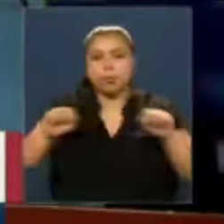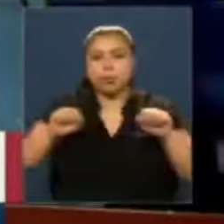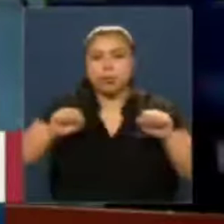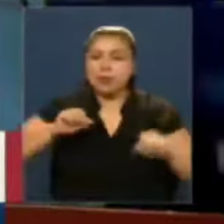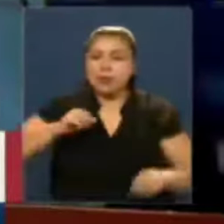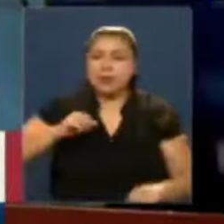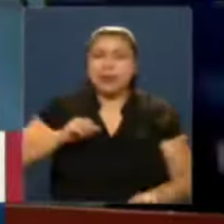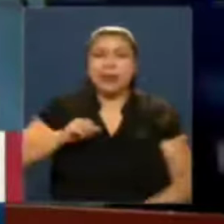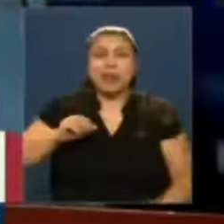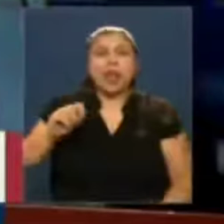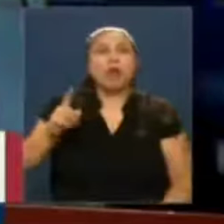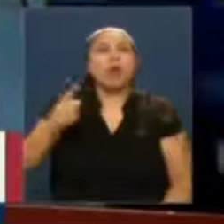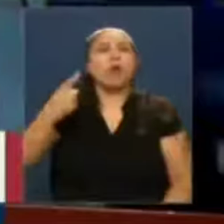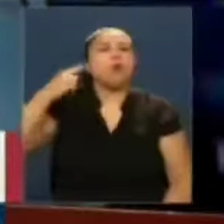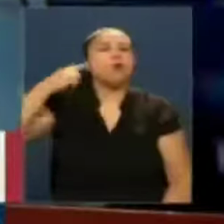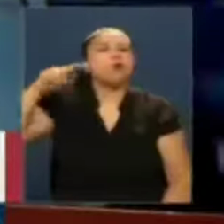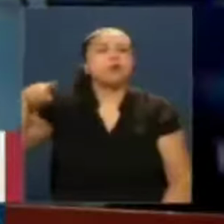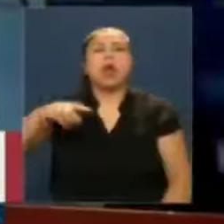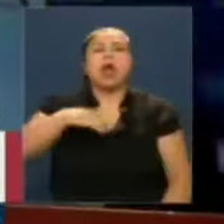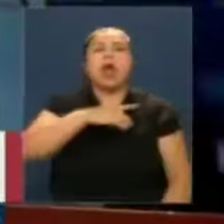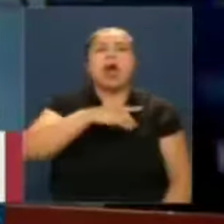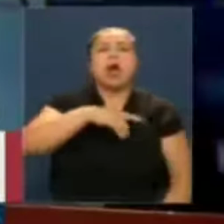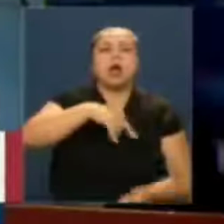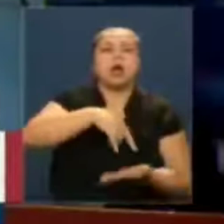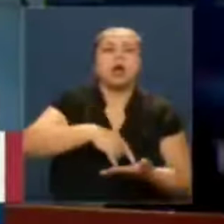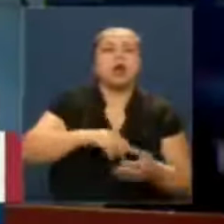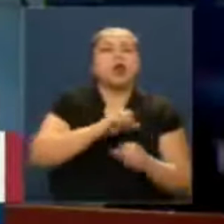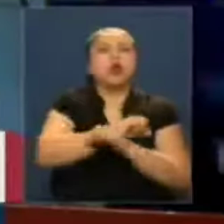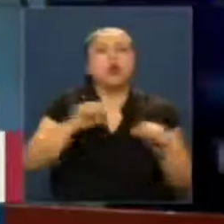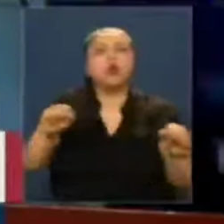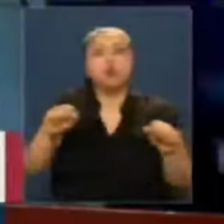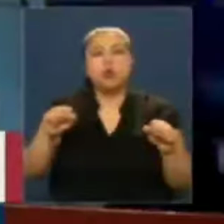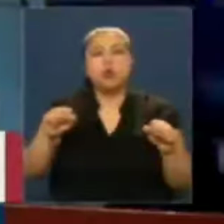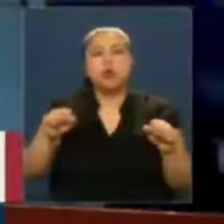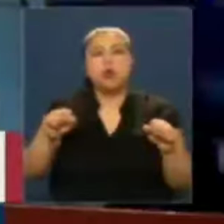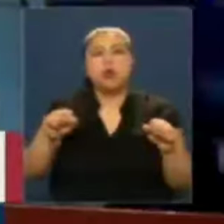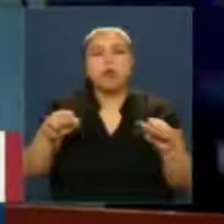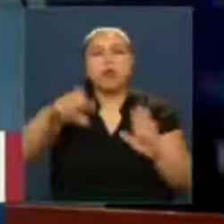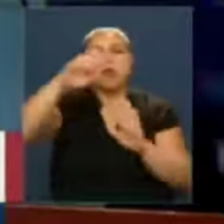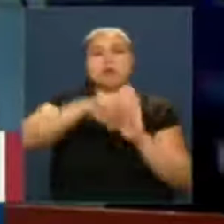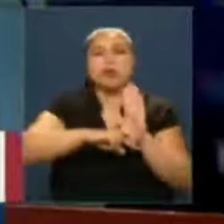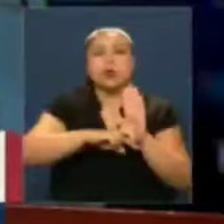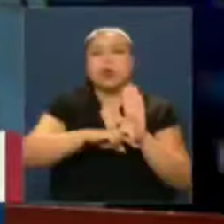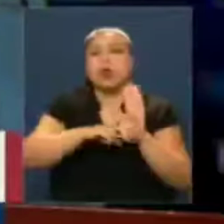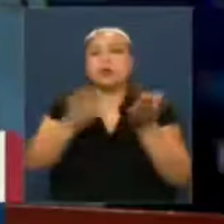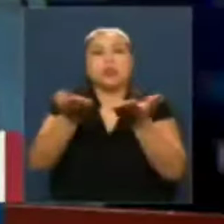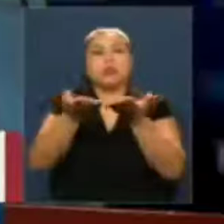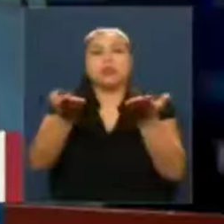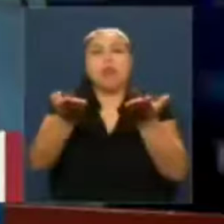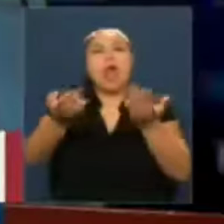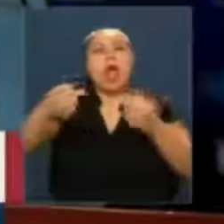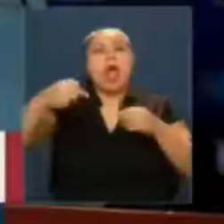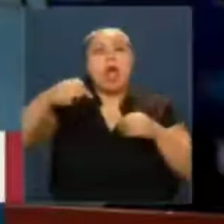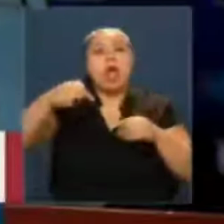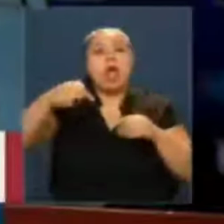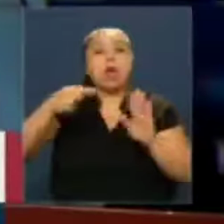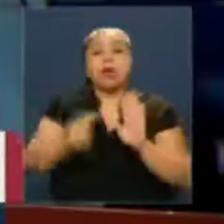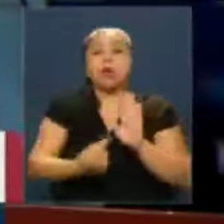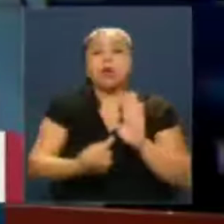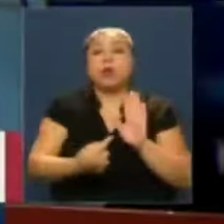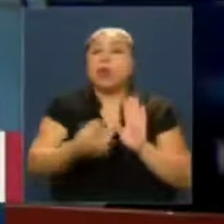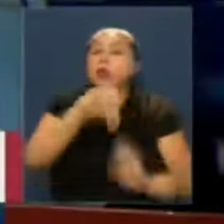seguir ignorando al Parlamento, no puede seguir montando proyectos en paralelo en lugar de